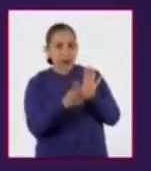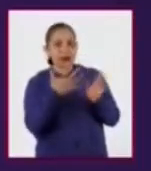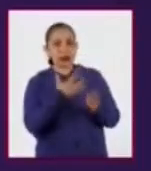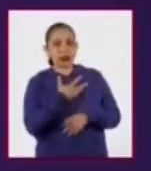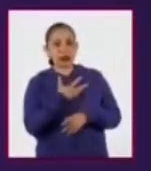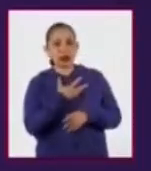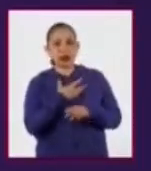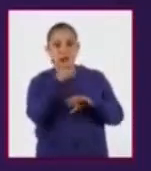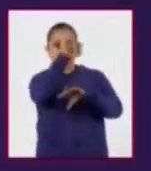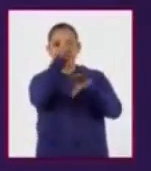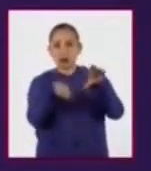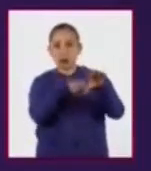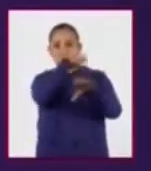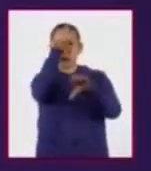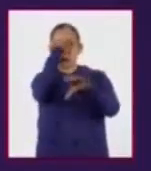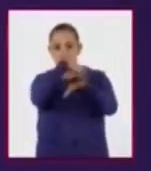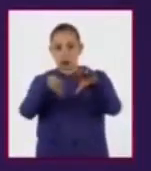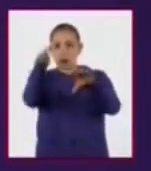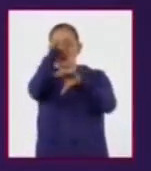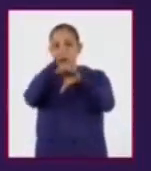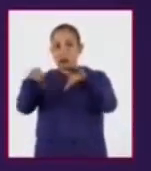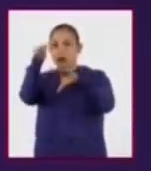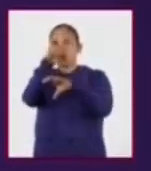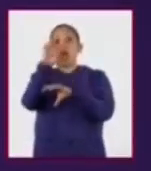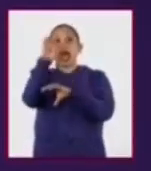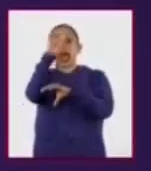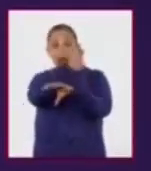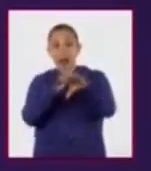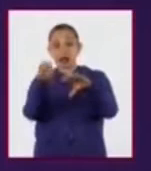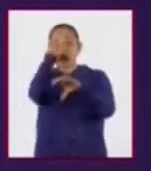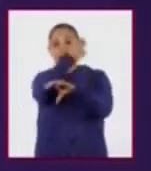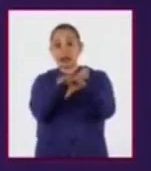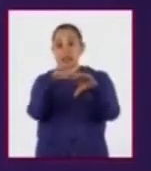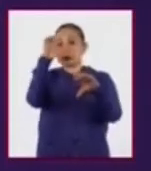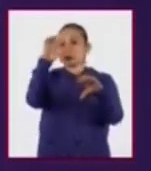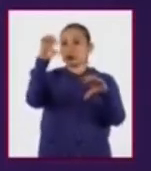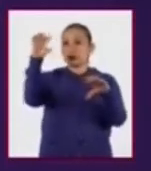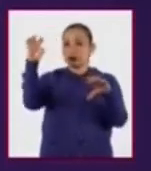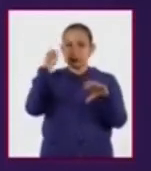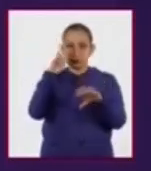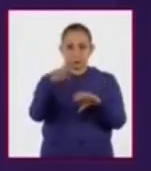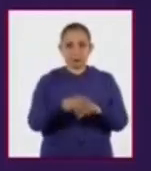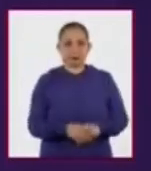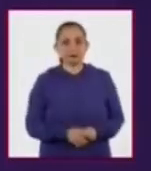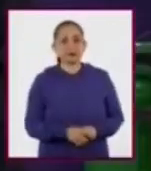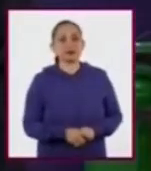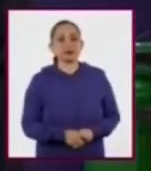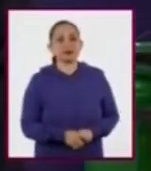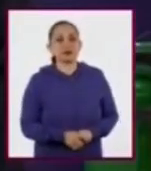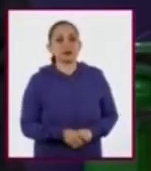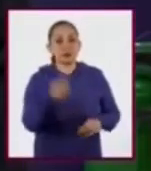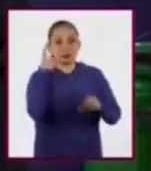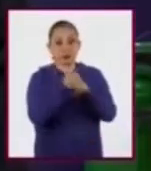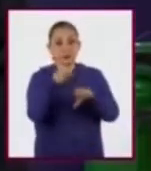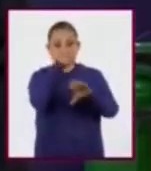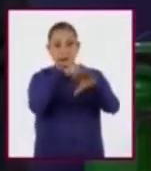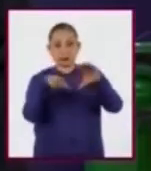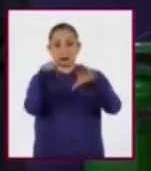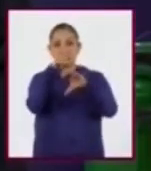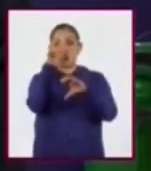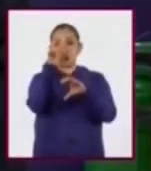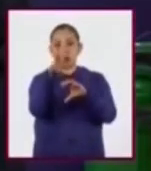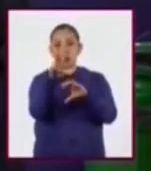tenemos órbitas. En ellas, los electrones se encuentran distribuidos de la siguiente manera. En la primera,